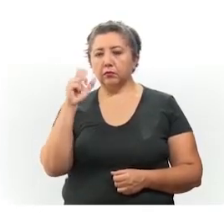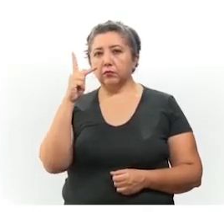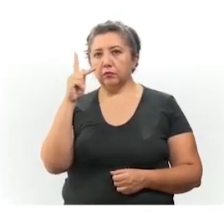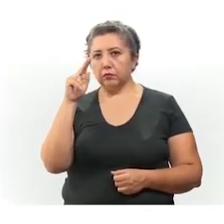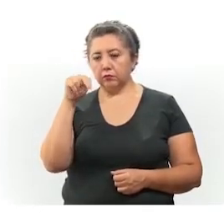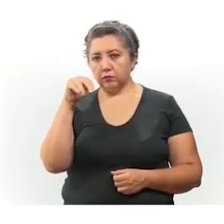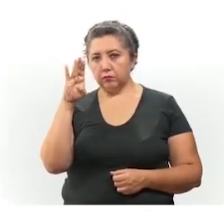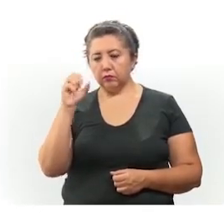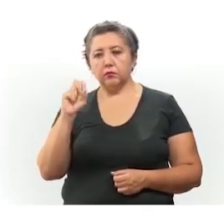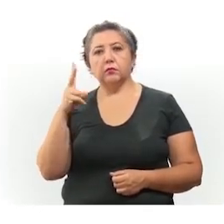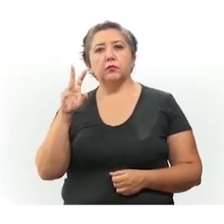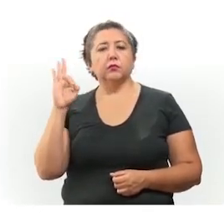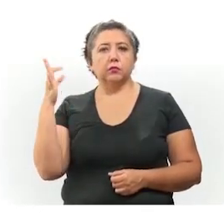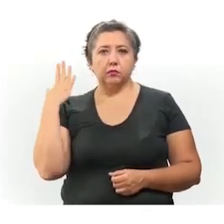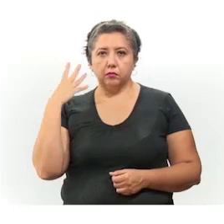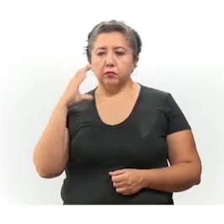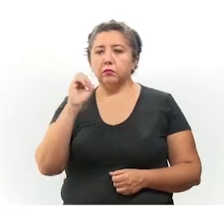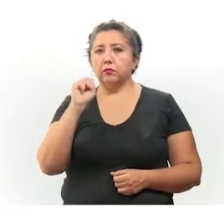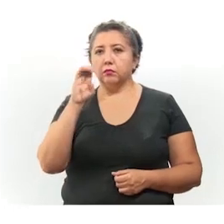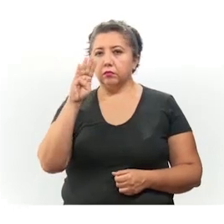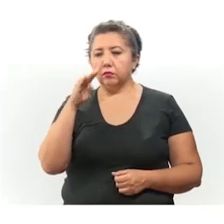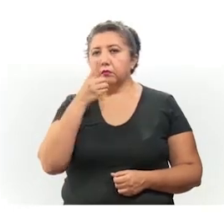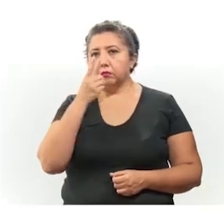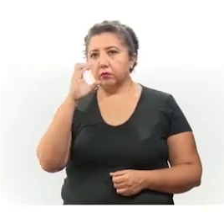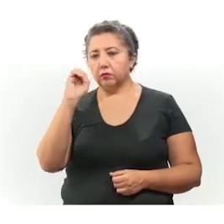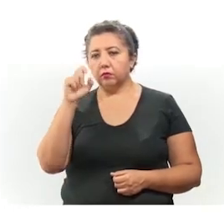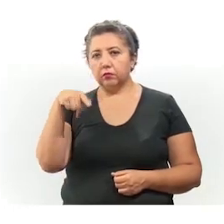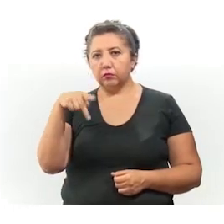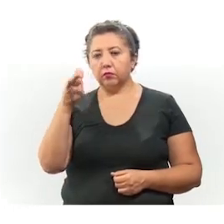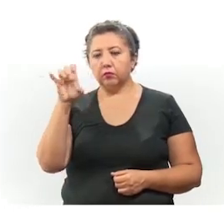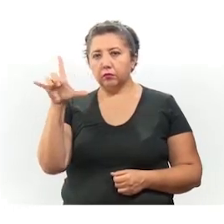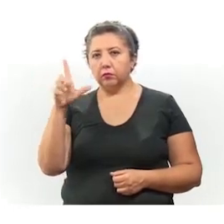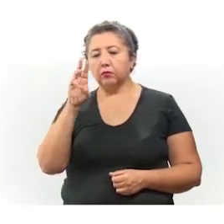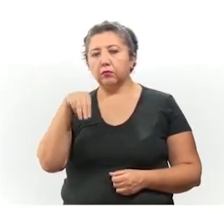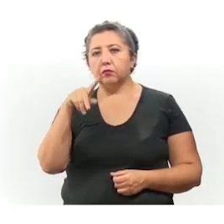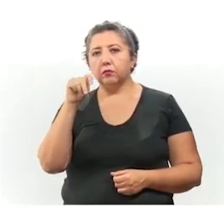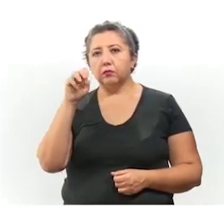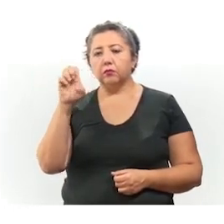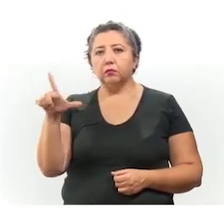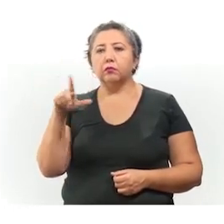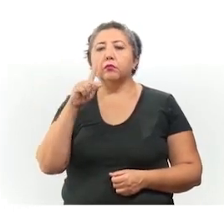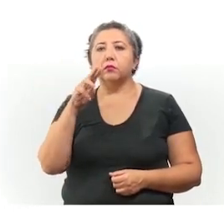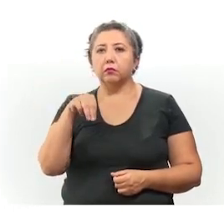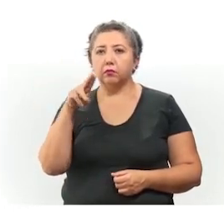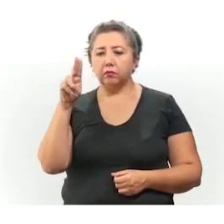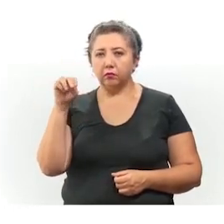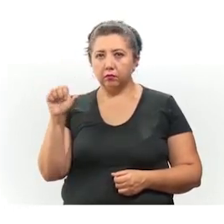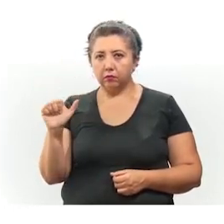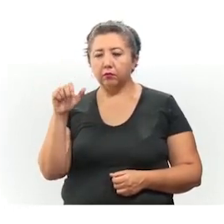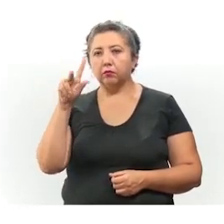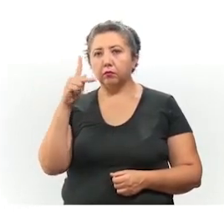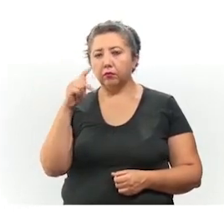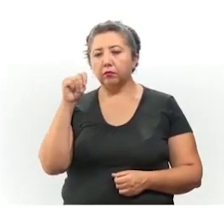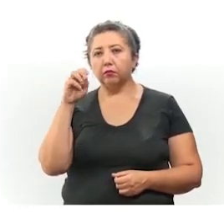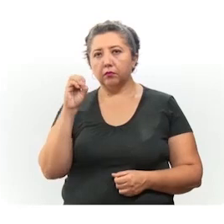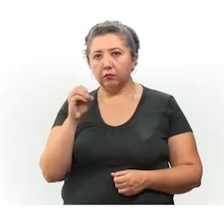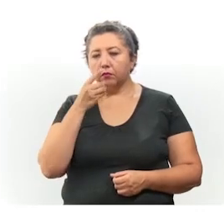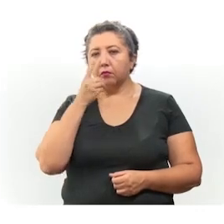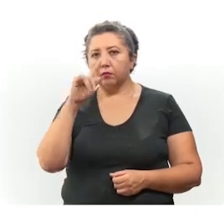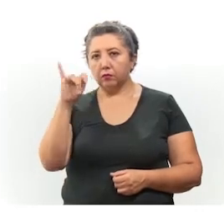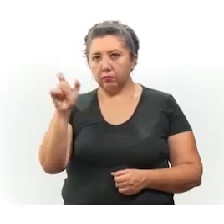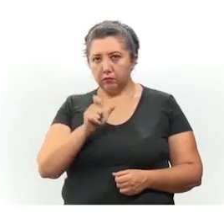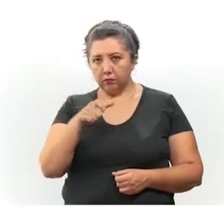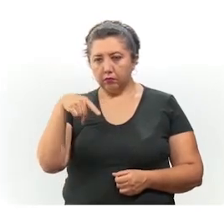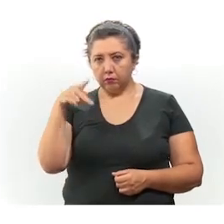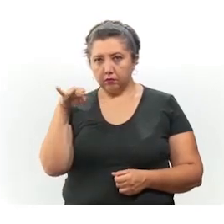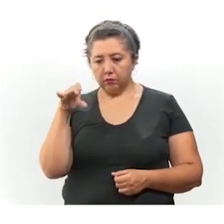Panabá, 2 foráneos, 1 en Canzacap, Concal, Copomá, Motul, Muna, Opichem, Peto, Sellé, Suquilá,